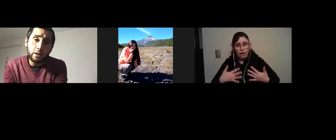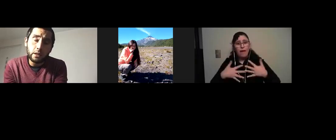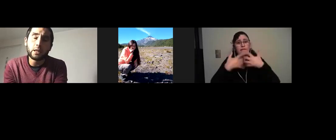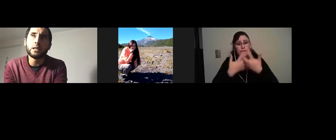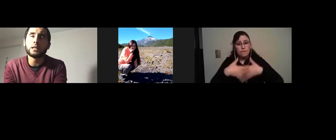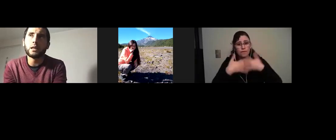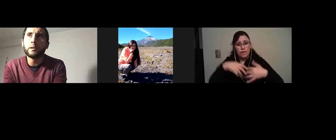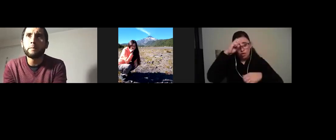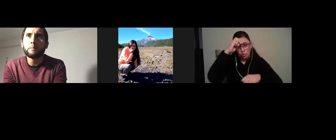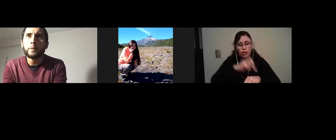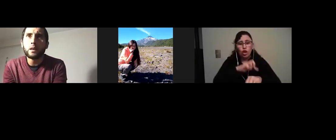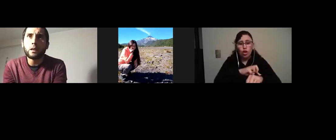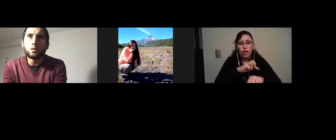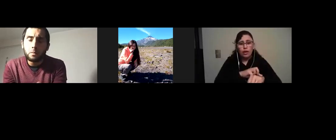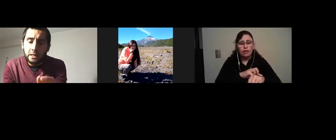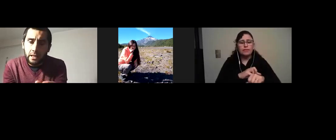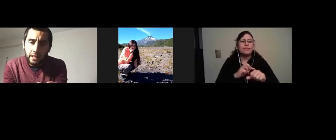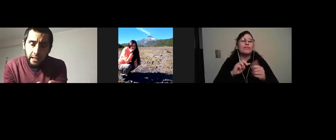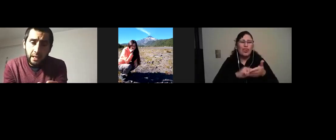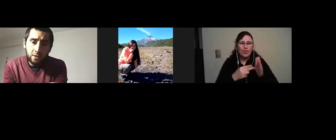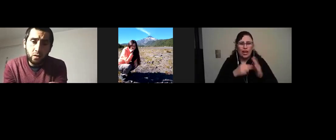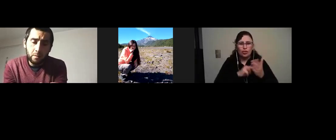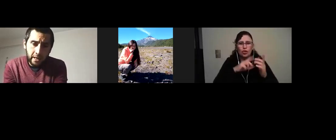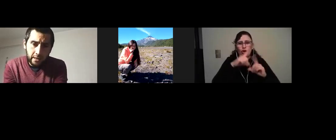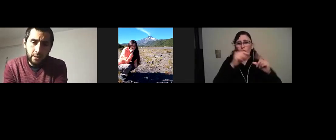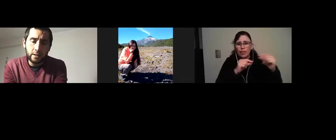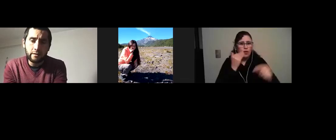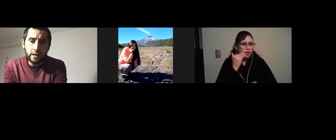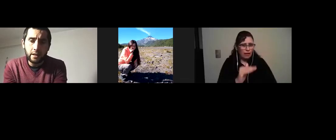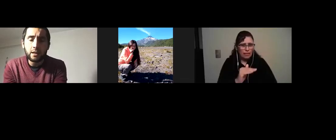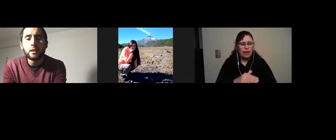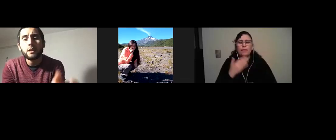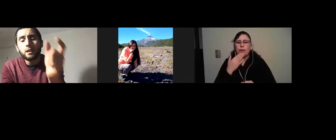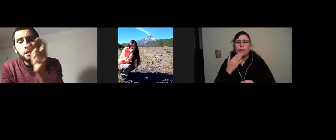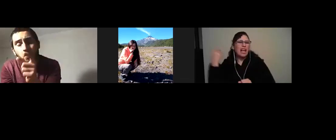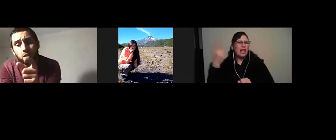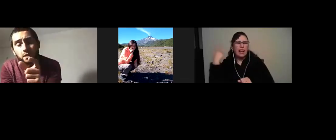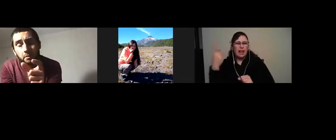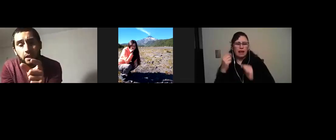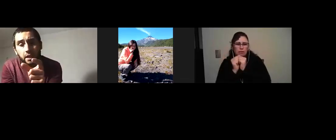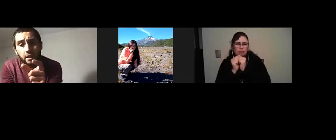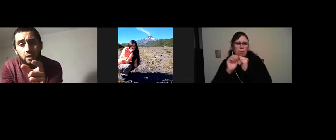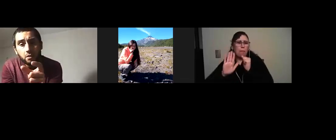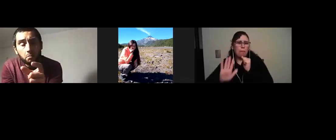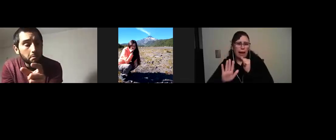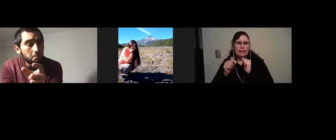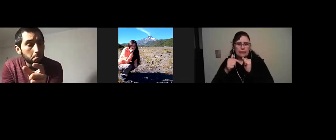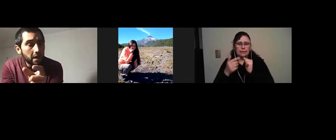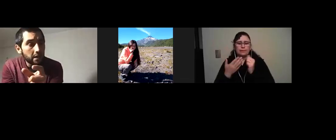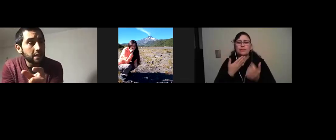neuromotores infantiles, ¿ya? Una pincelada general sobre parálisis cerebral. La próxima semana,